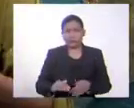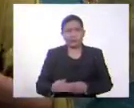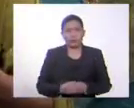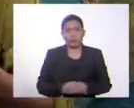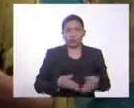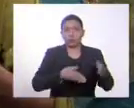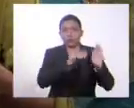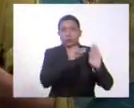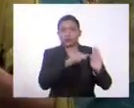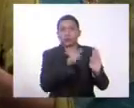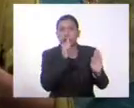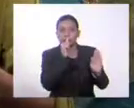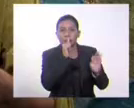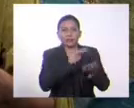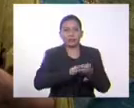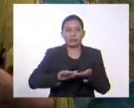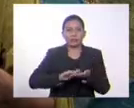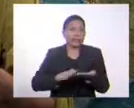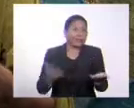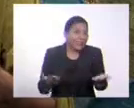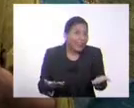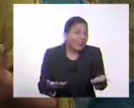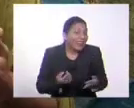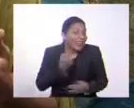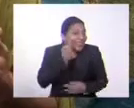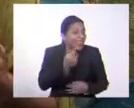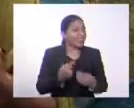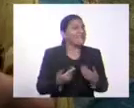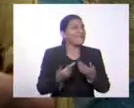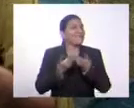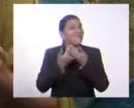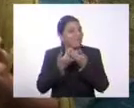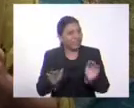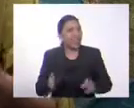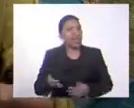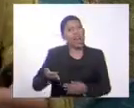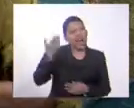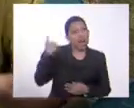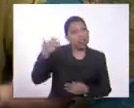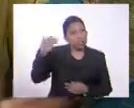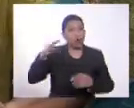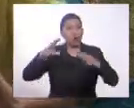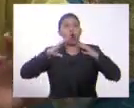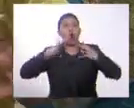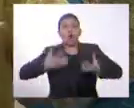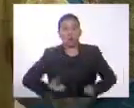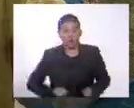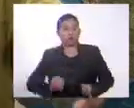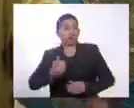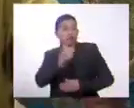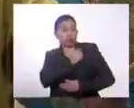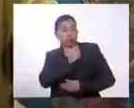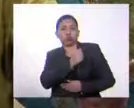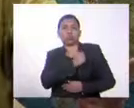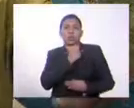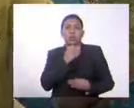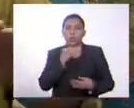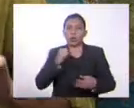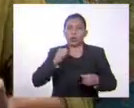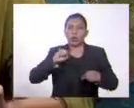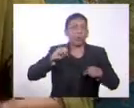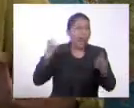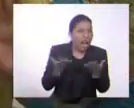antes era el Estado buscando, digamos, la innovación tecnológica y financiándola, pero ha cedido el